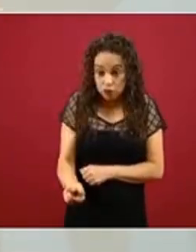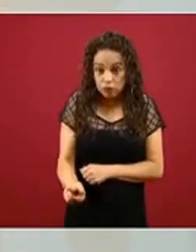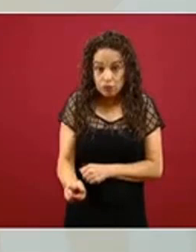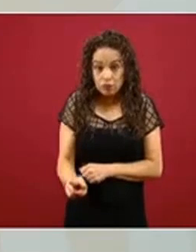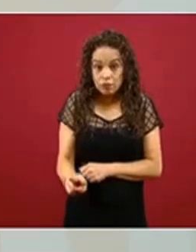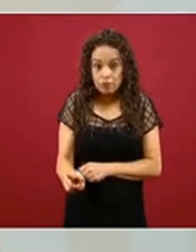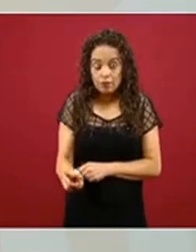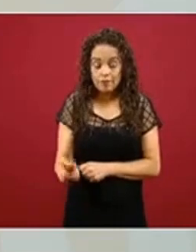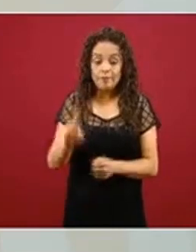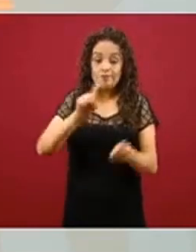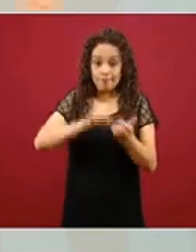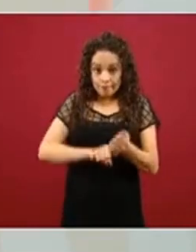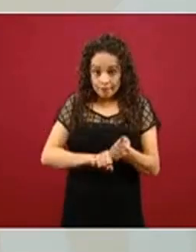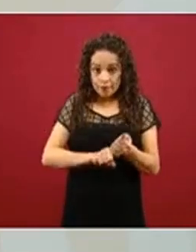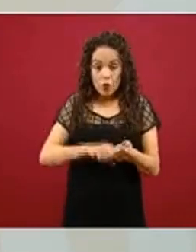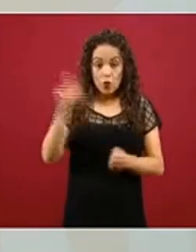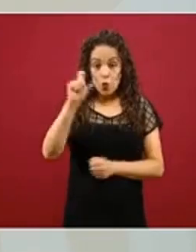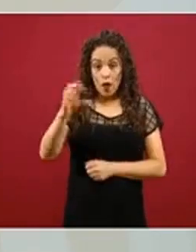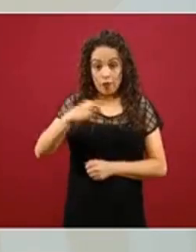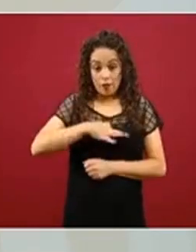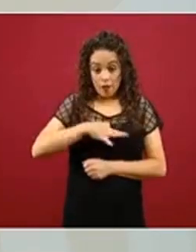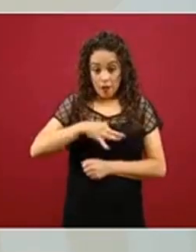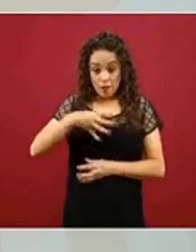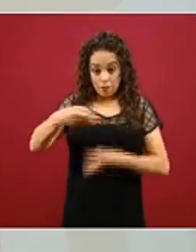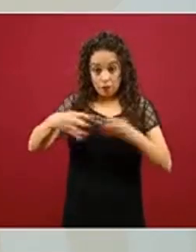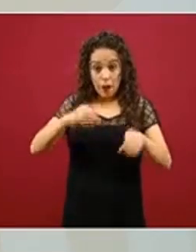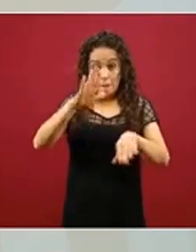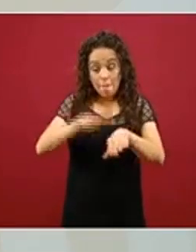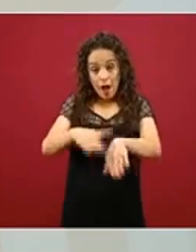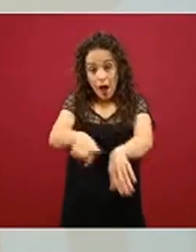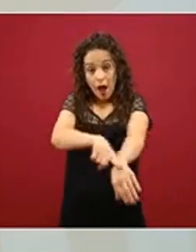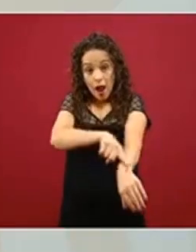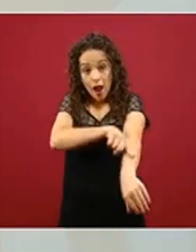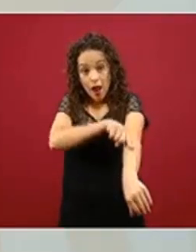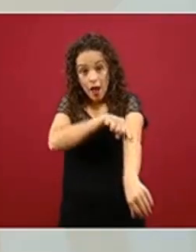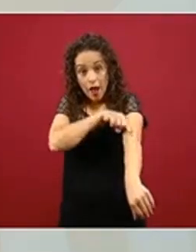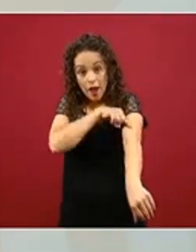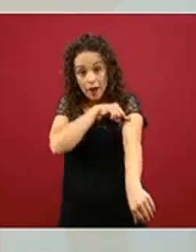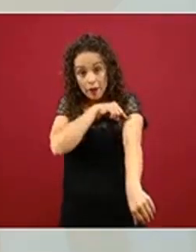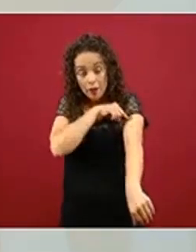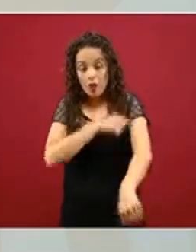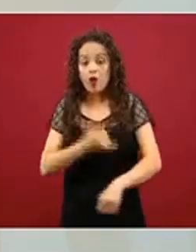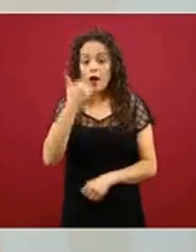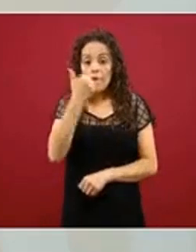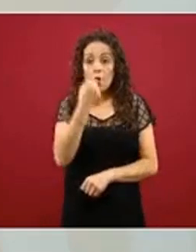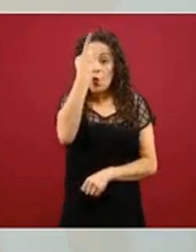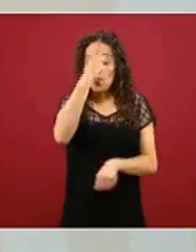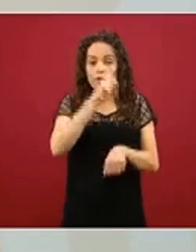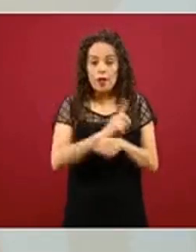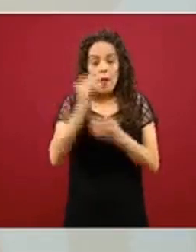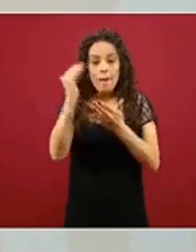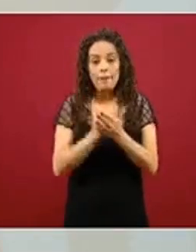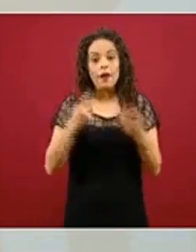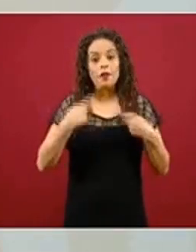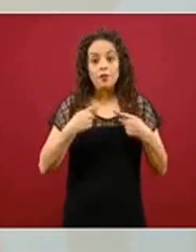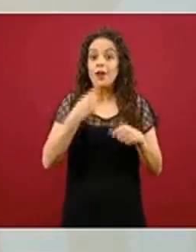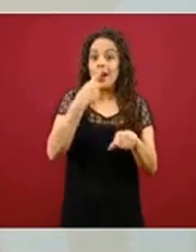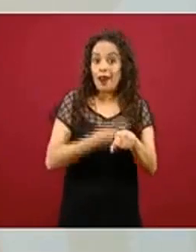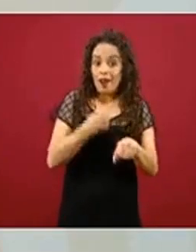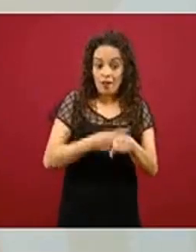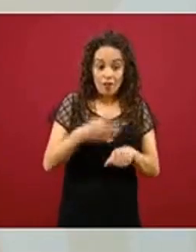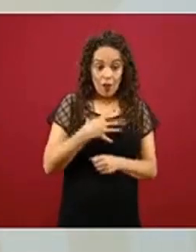Entre más se prolonga la epidemia y ocurre la menor cantidad de casos por día, las muertes que